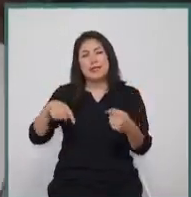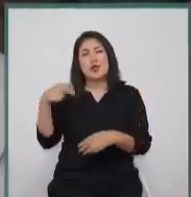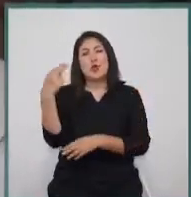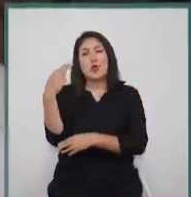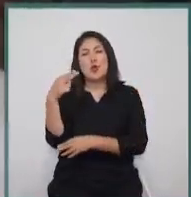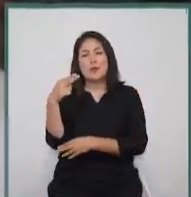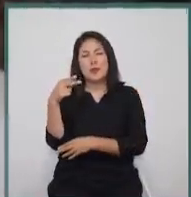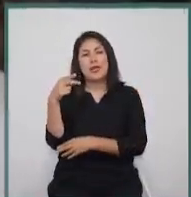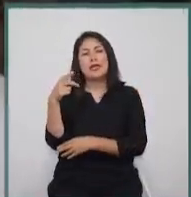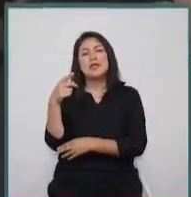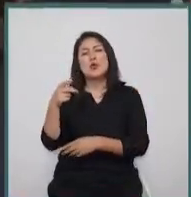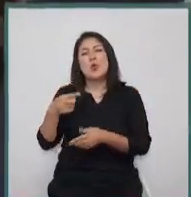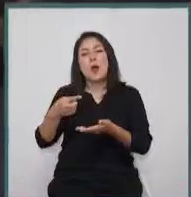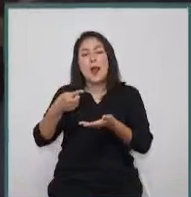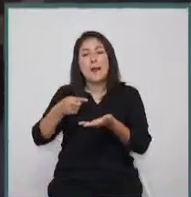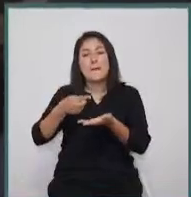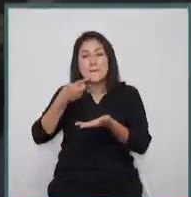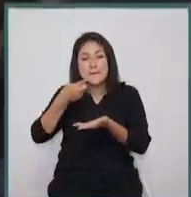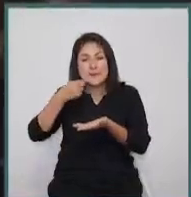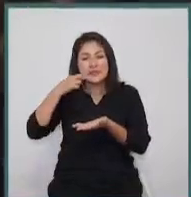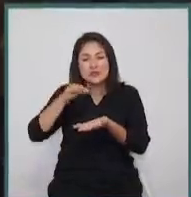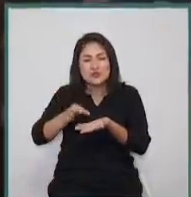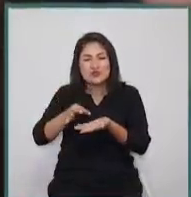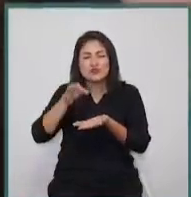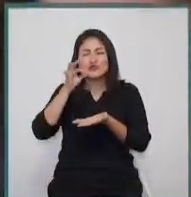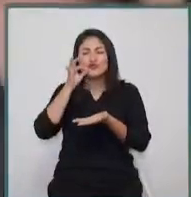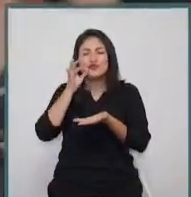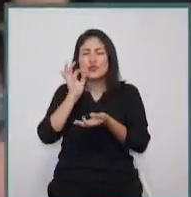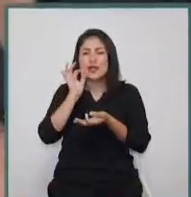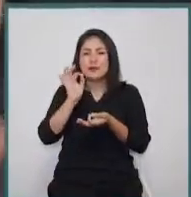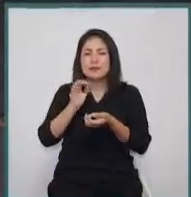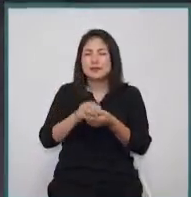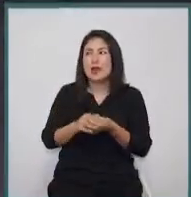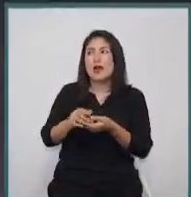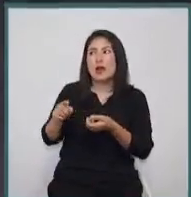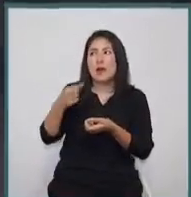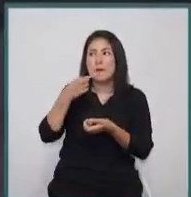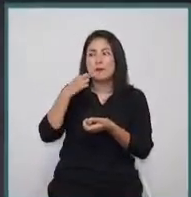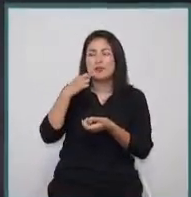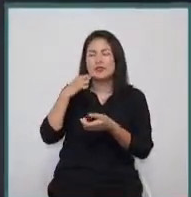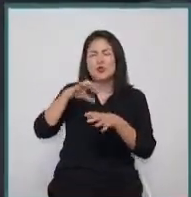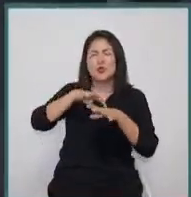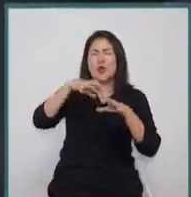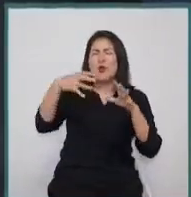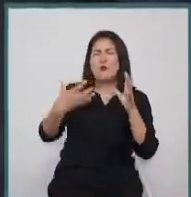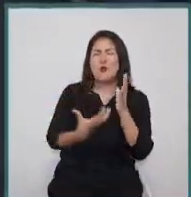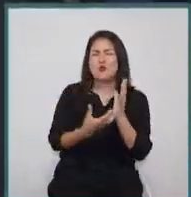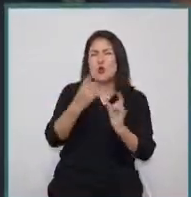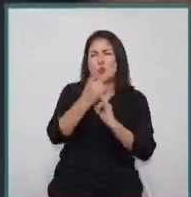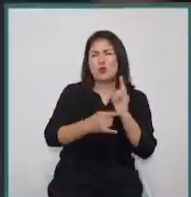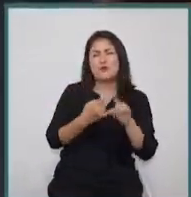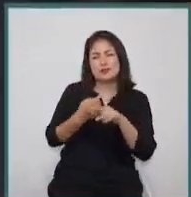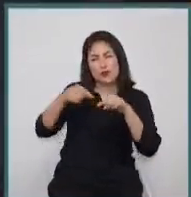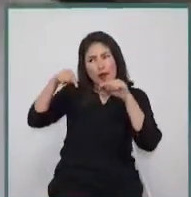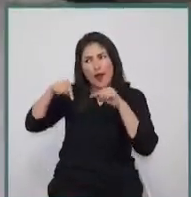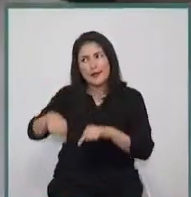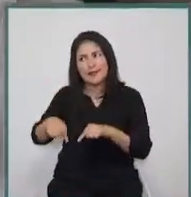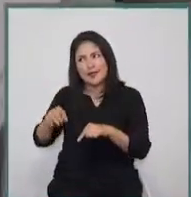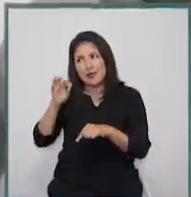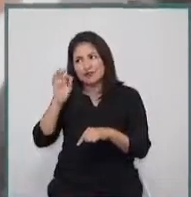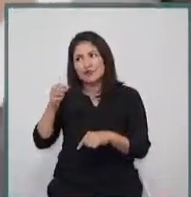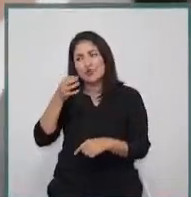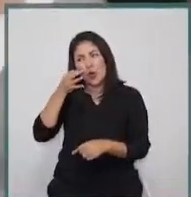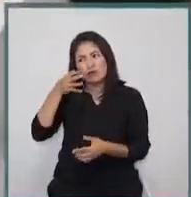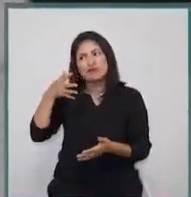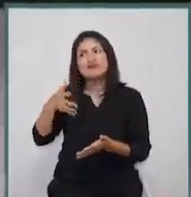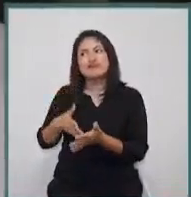es el Pisco Sour Catedral y no hay Pisco Sour sin pisco. El mejor Pisco Sour del mundo y del universo se encuentra acá. Me